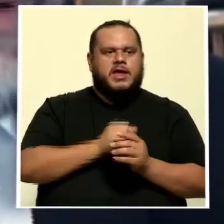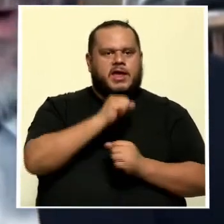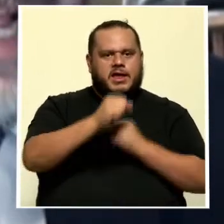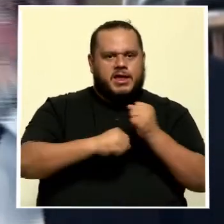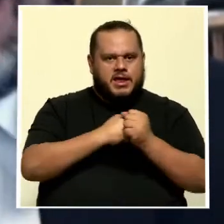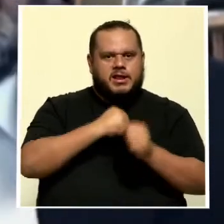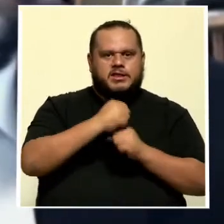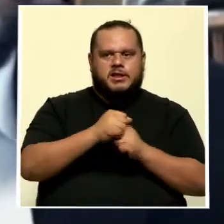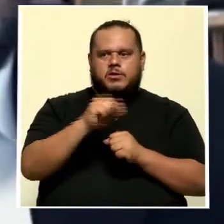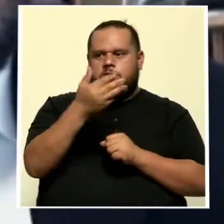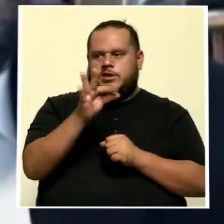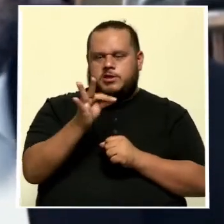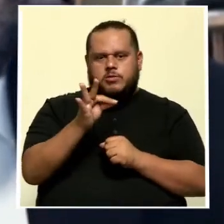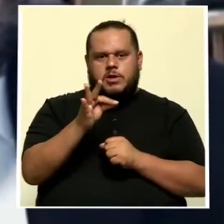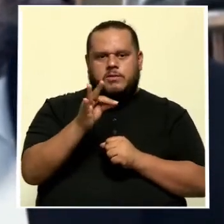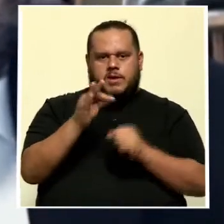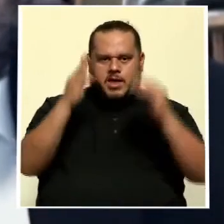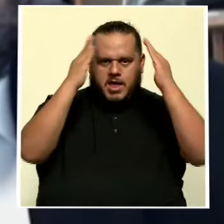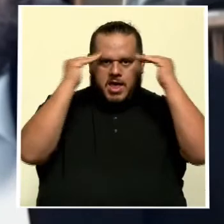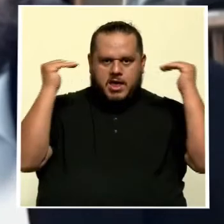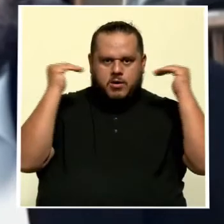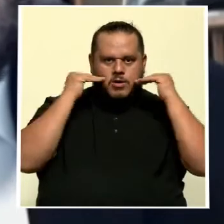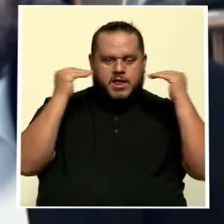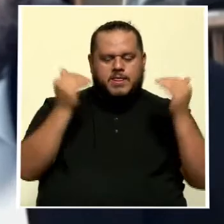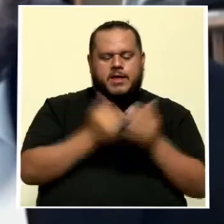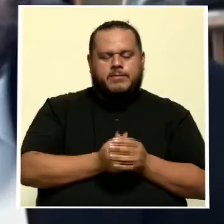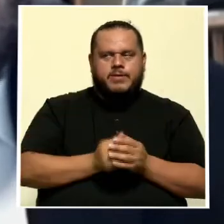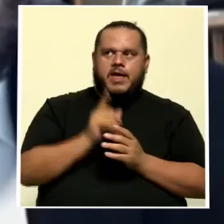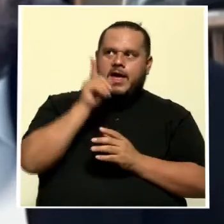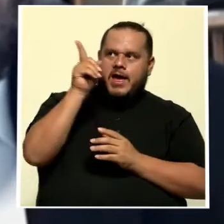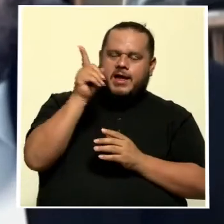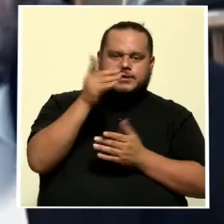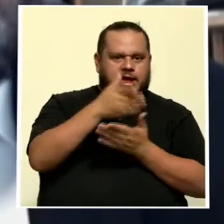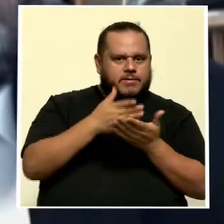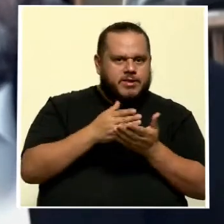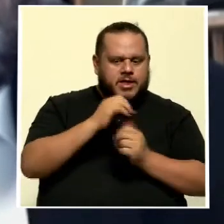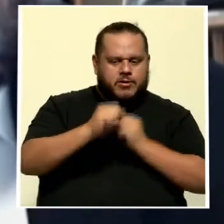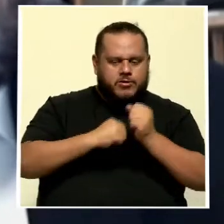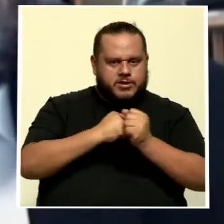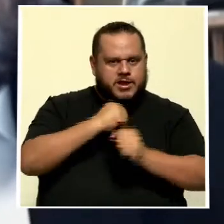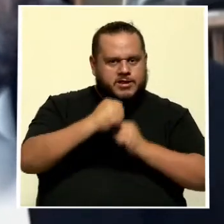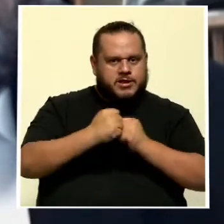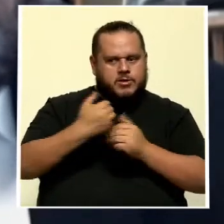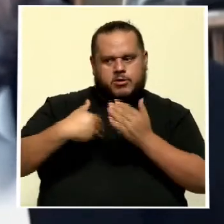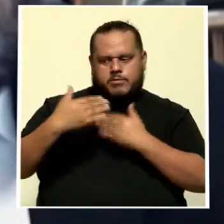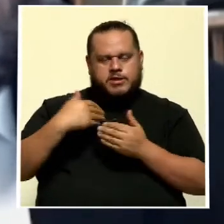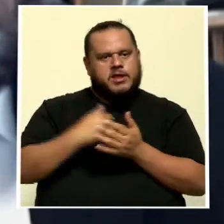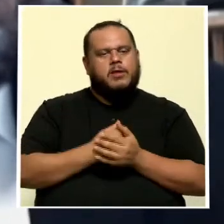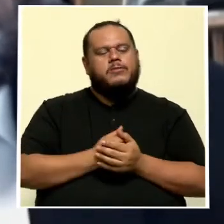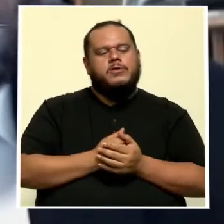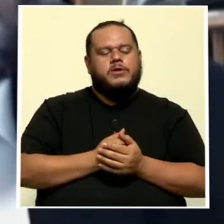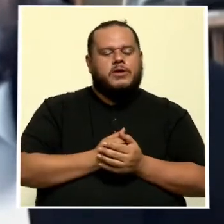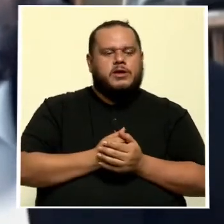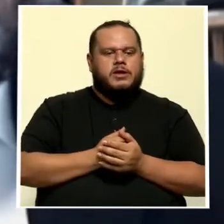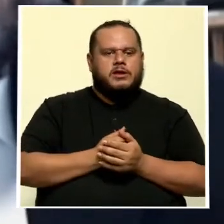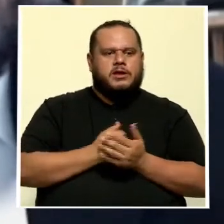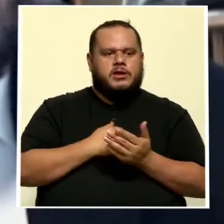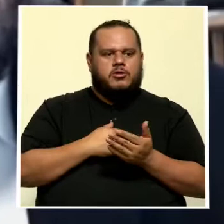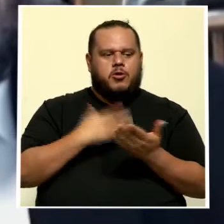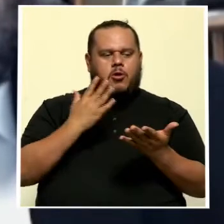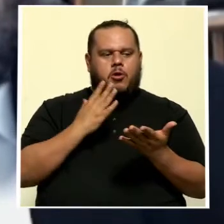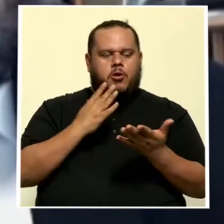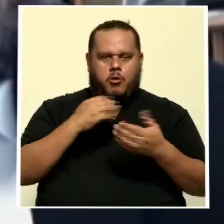en Holanda y que allá a mediados del siglo pasado lo popularizó Milton